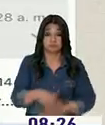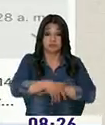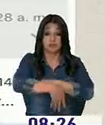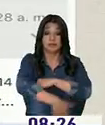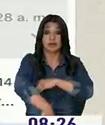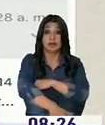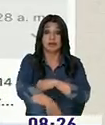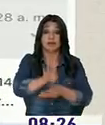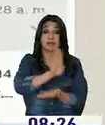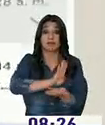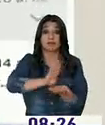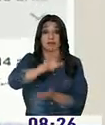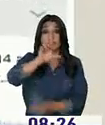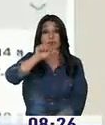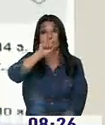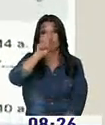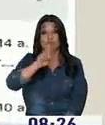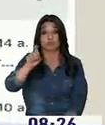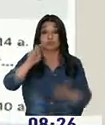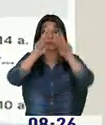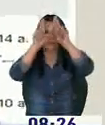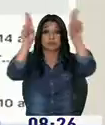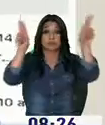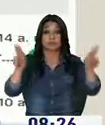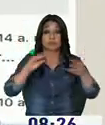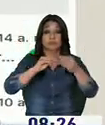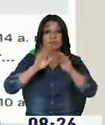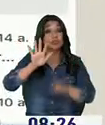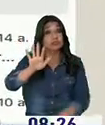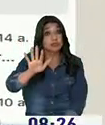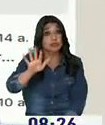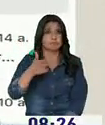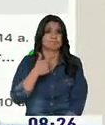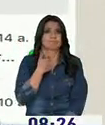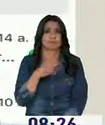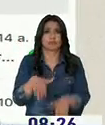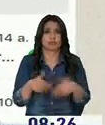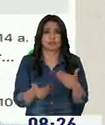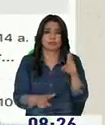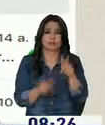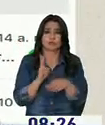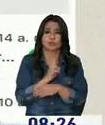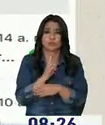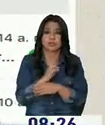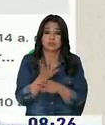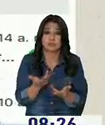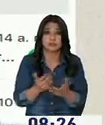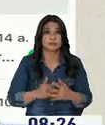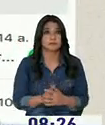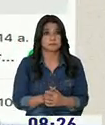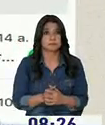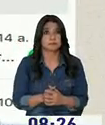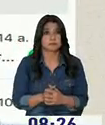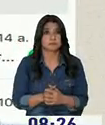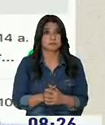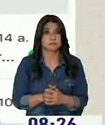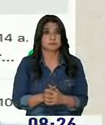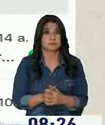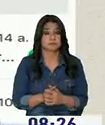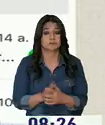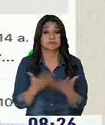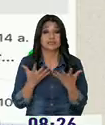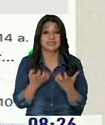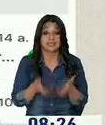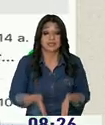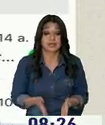ubicada Barrio La Luz Baja, Puente 5. Algunos moradores, como personas ajenas del barrio, lo utilizan de vertedero. Dicha quebrada tiene el proyecto convertirse